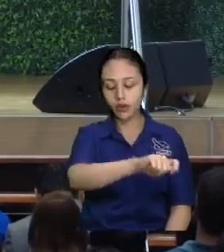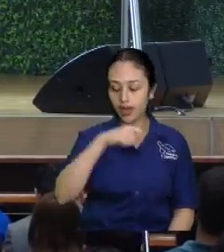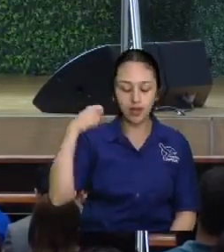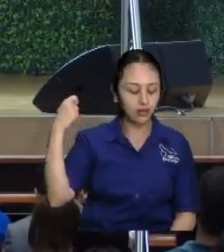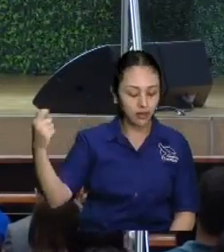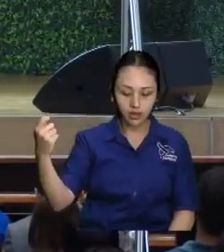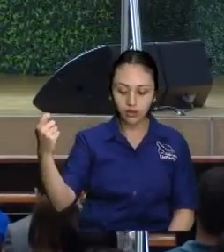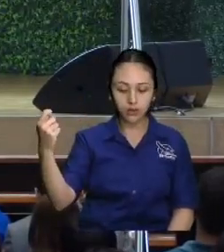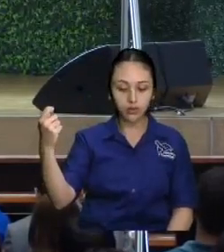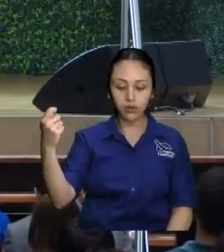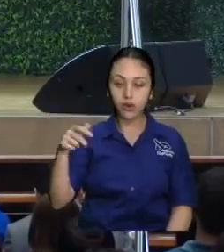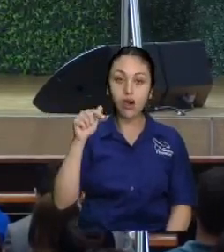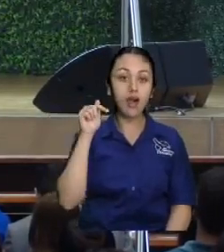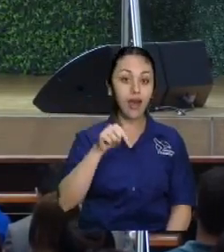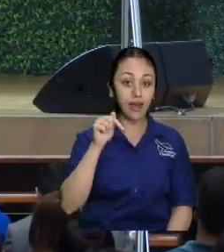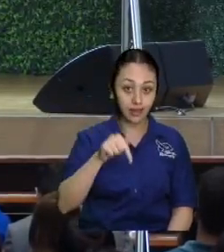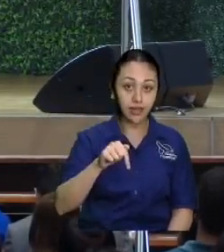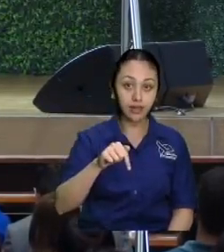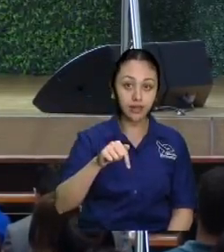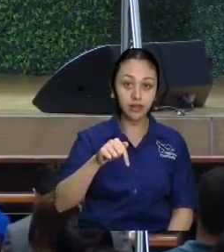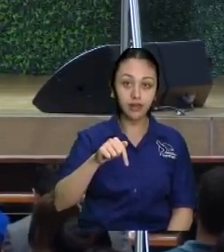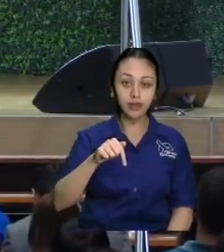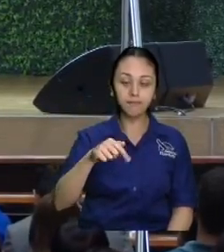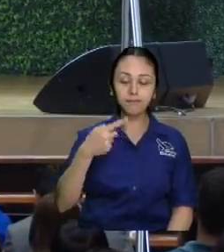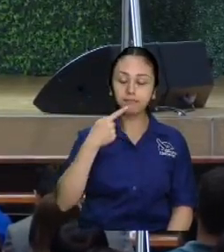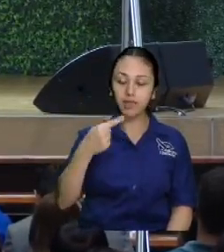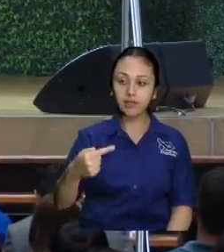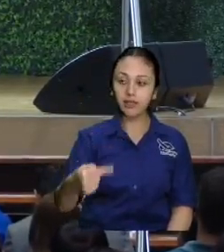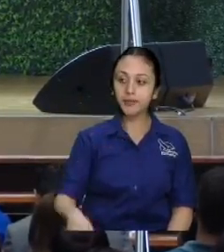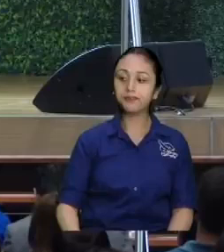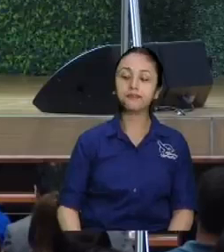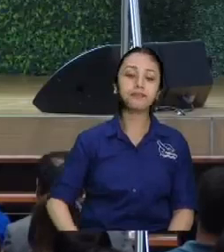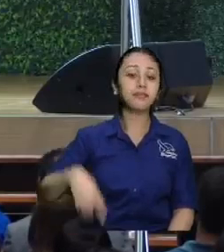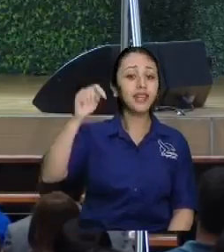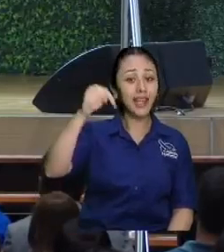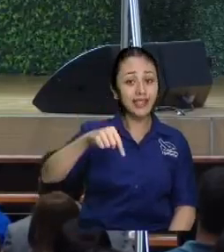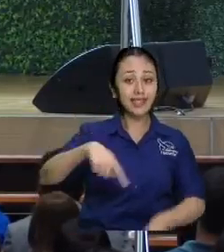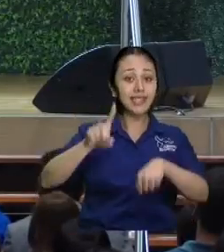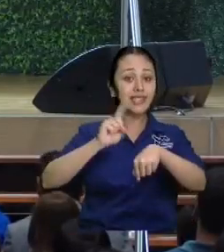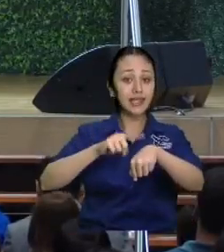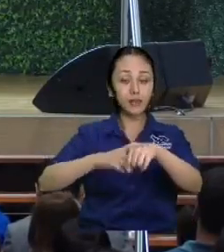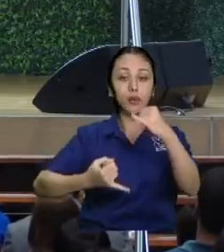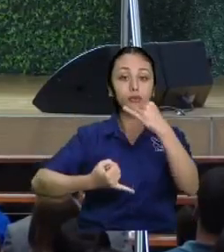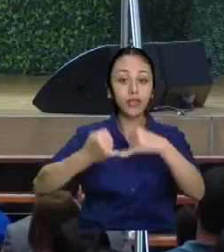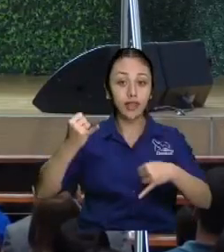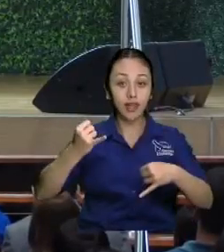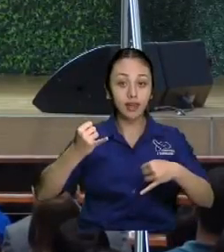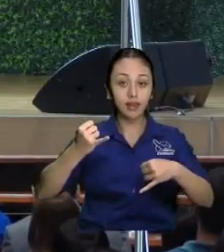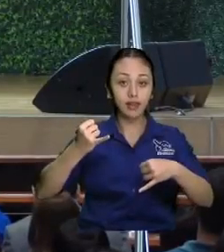ahí está, y este es el final de un ciclo del año del renuevo, que